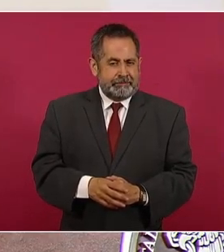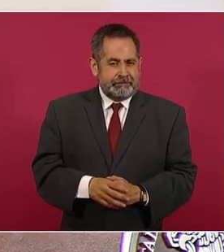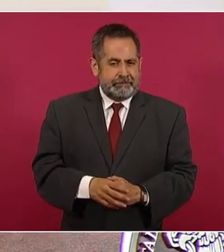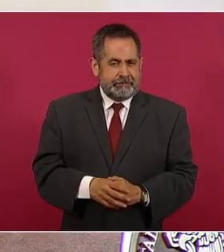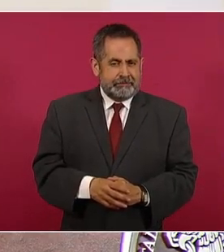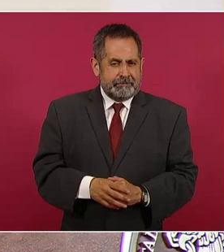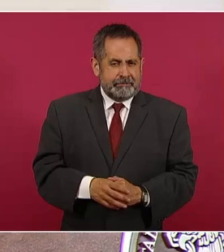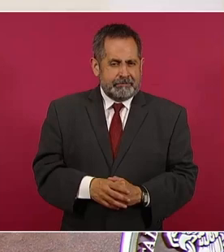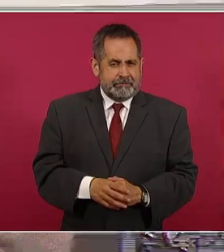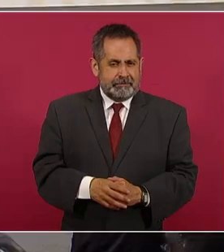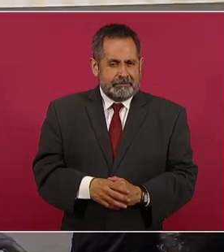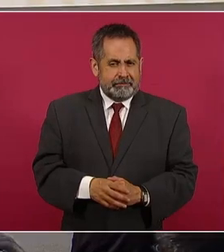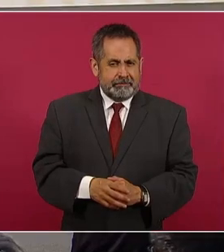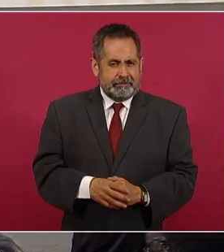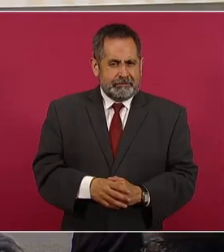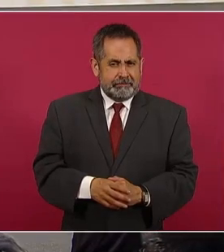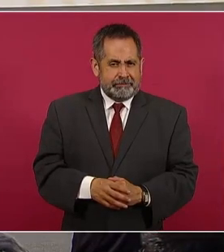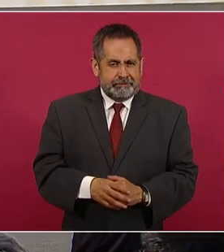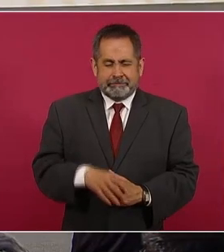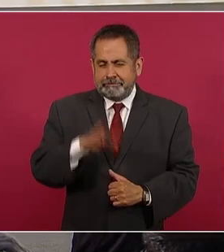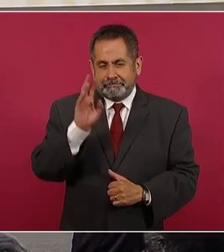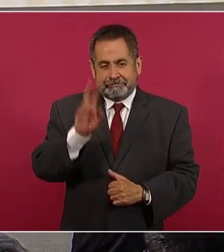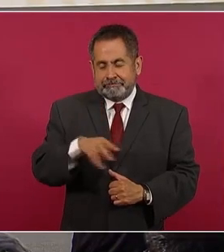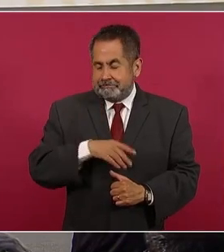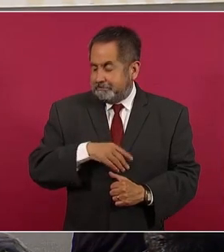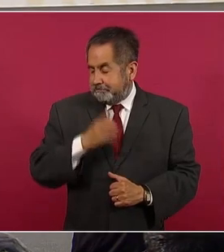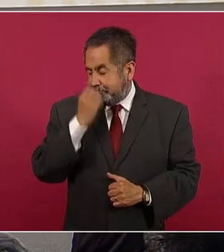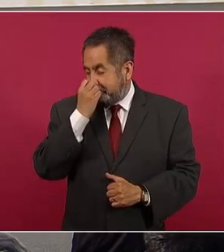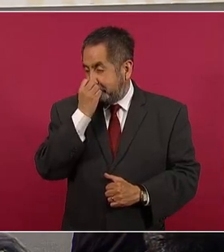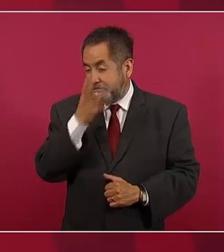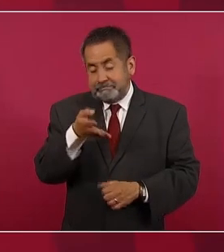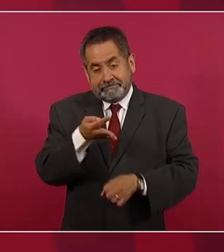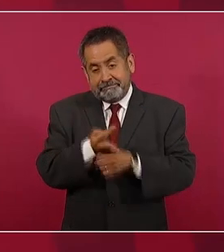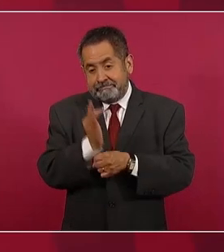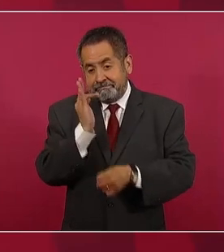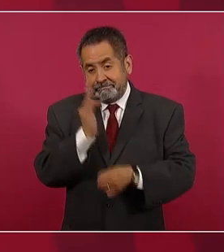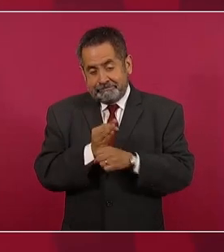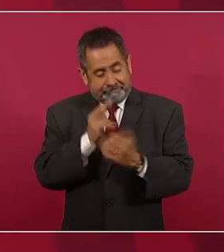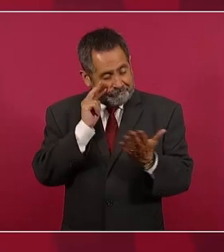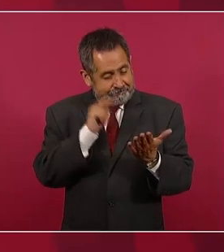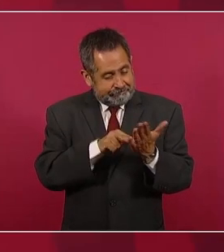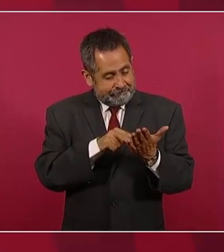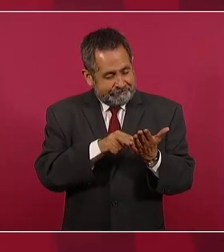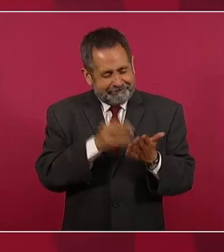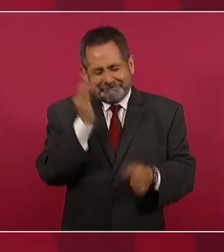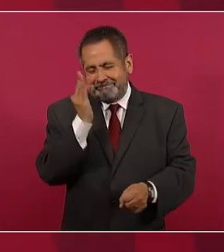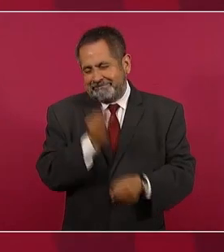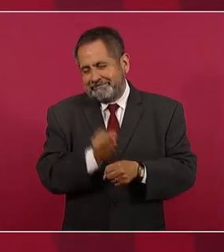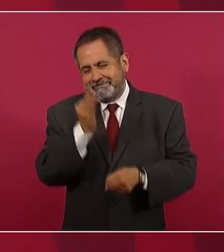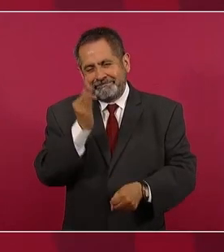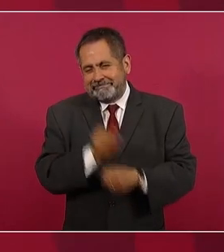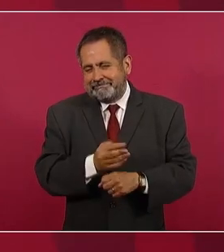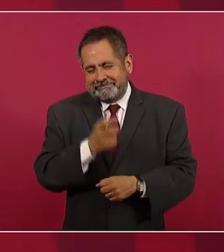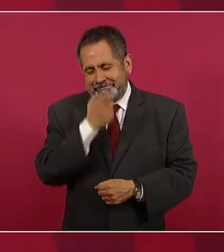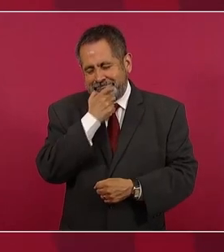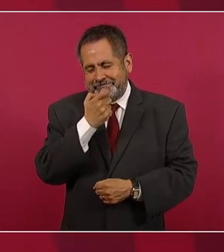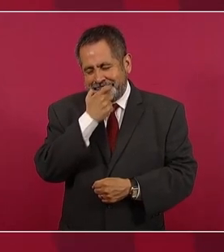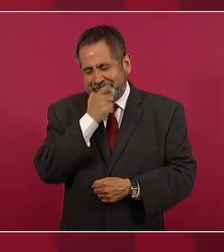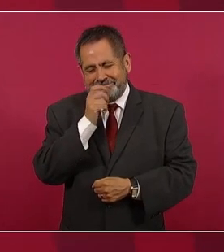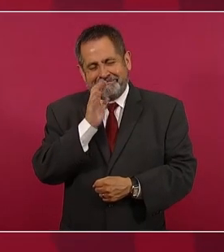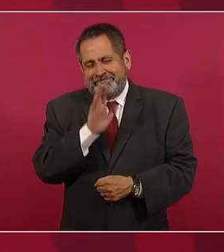Pero es que me dio risa verlo y no hay que perder el sentido del